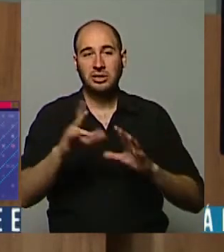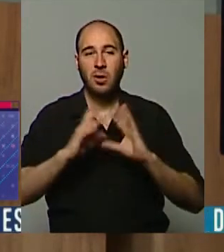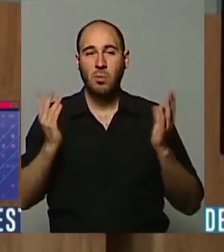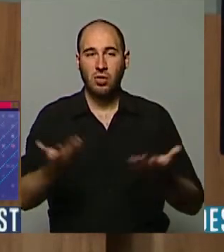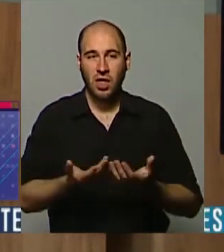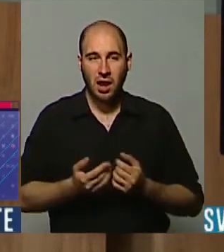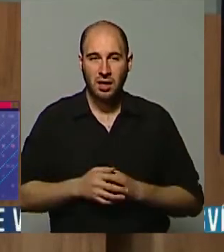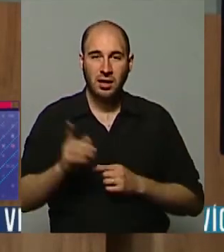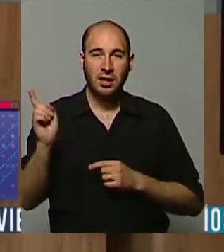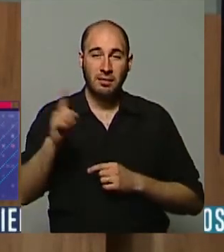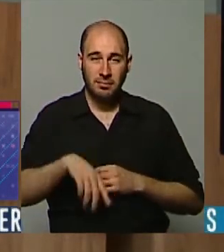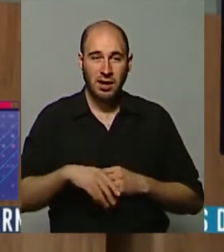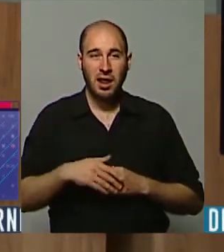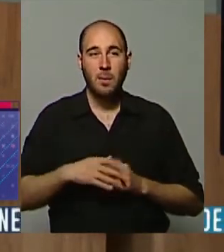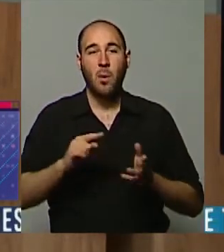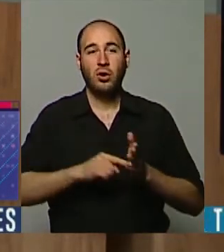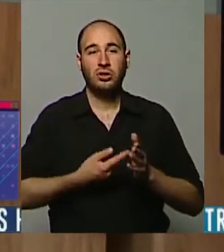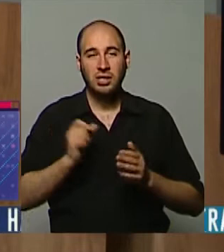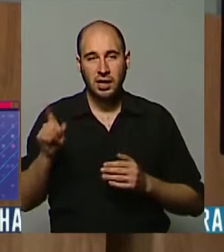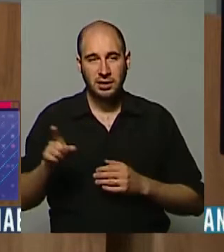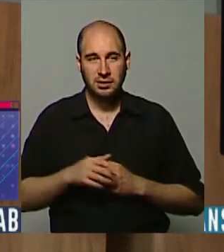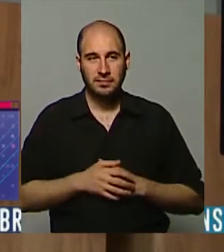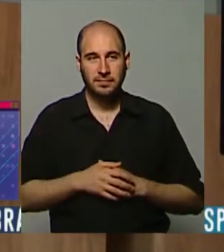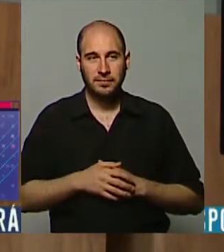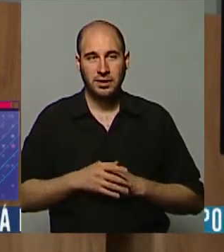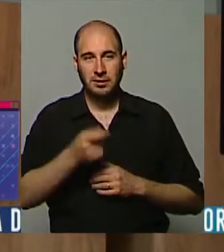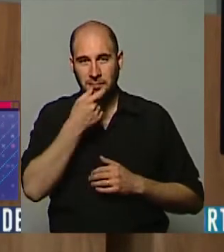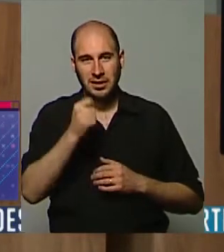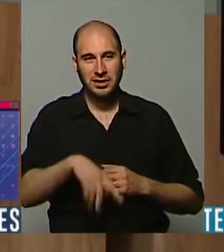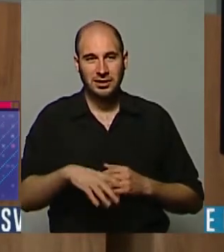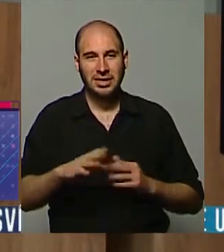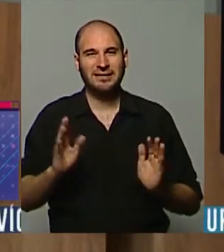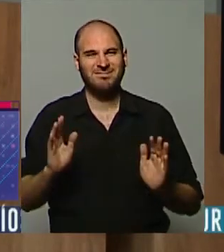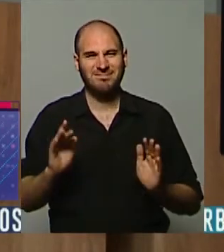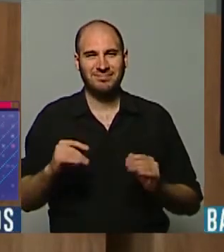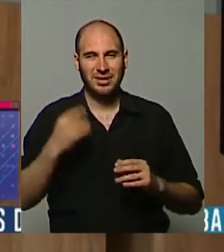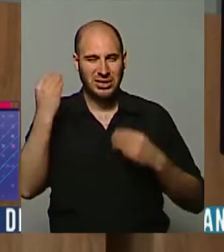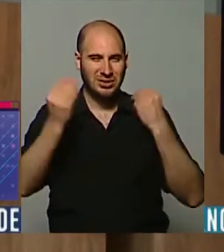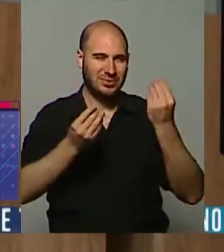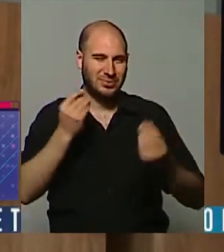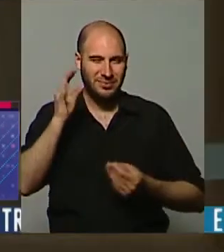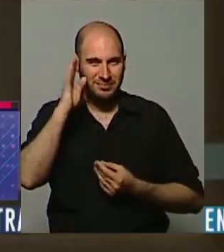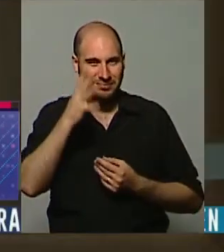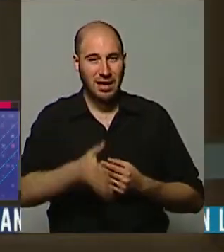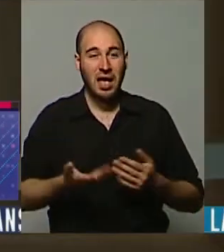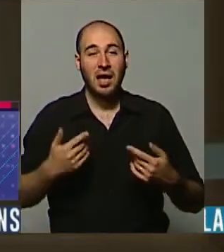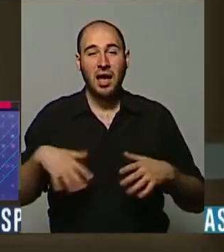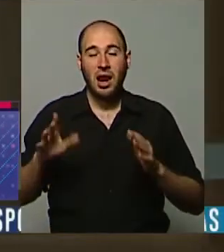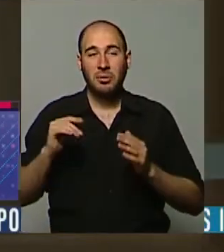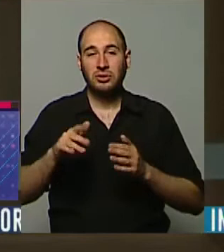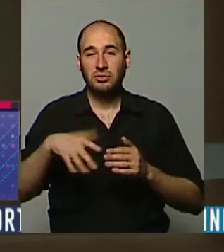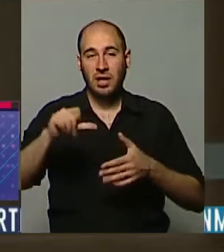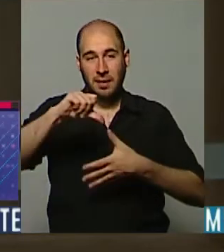y llegue hasta Buenos Aires. Hasta Mendoza lo hace, quizás sería soñar mucho, pero... Claro, pero puede ir a alguna